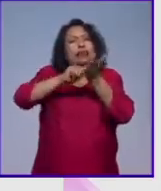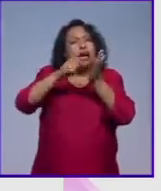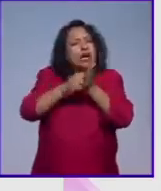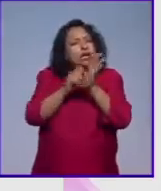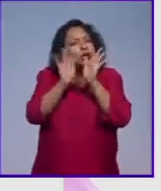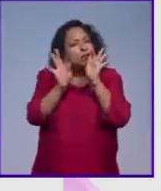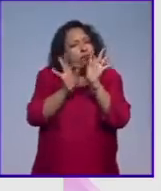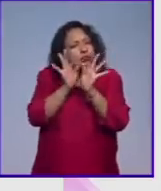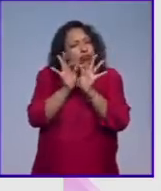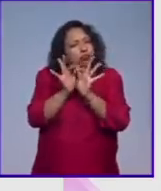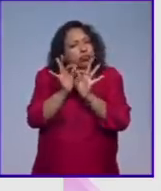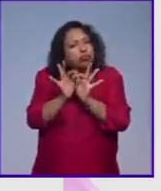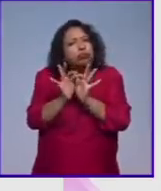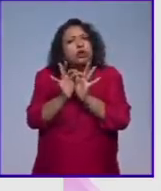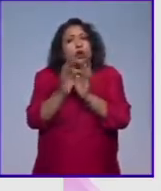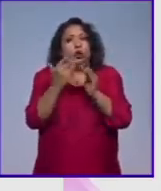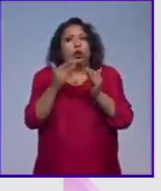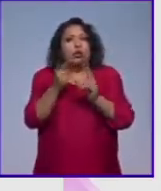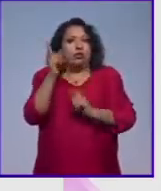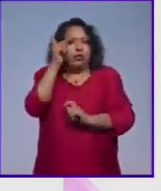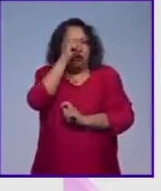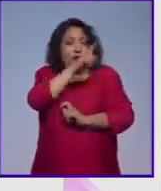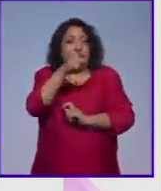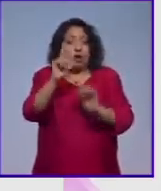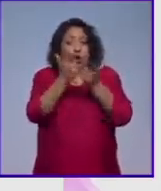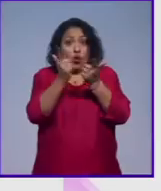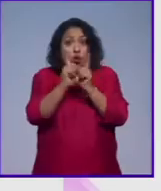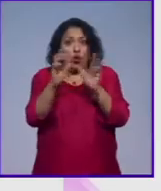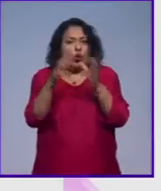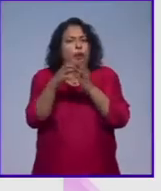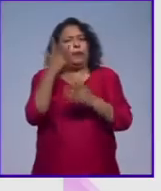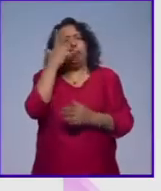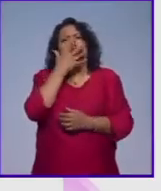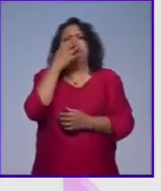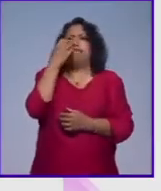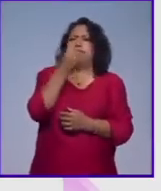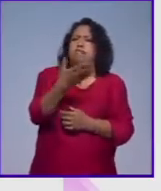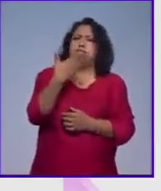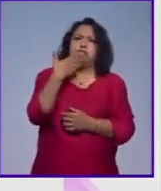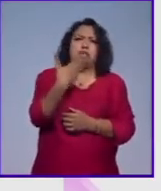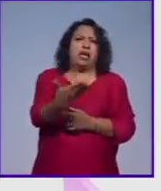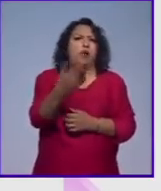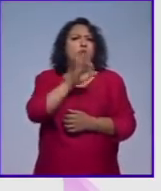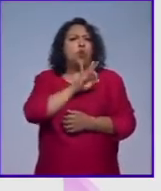muy de gran nivel y que la compañía lo hace maravillosamente bien.